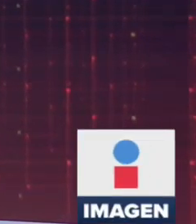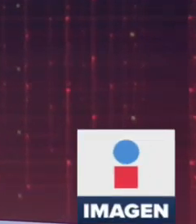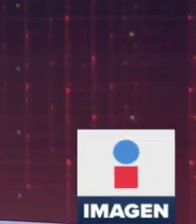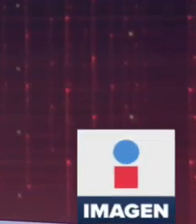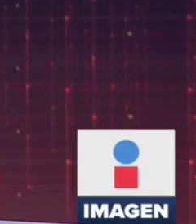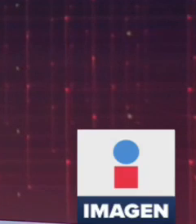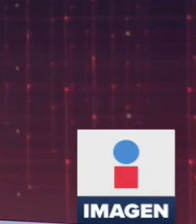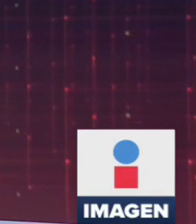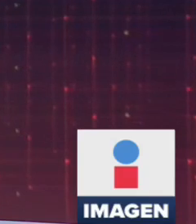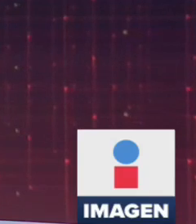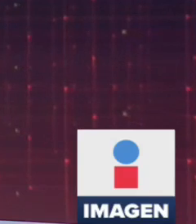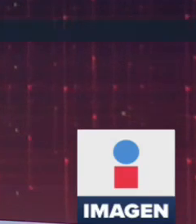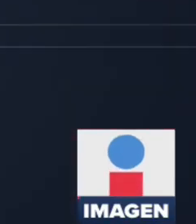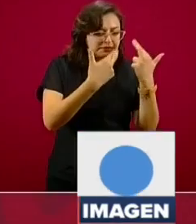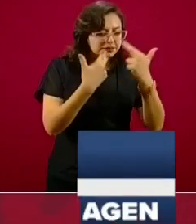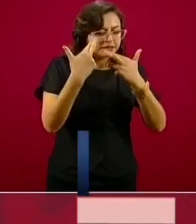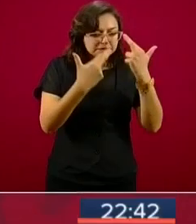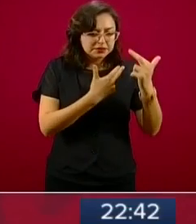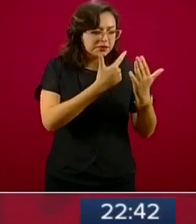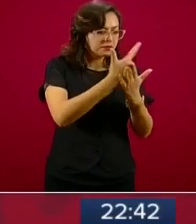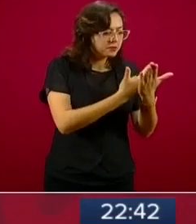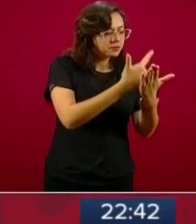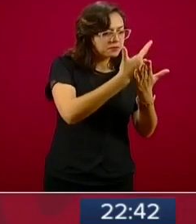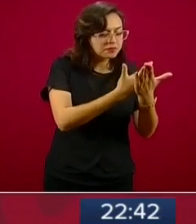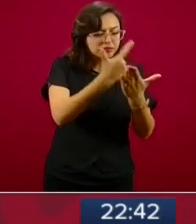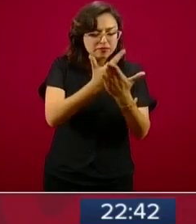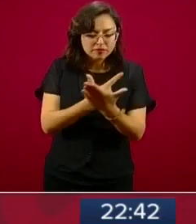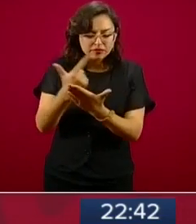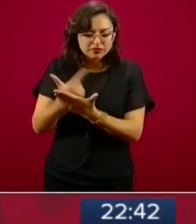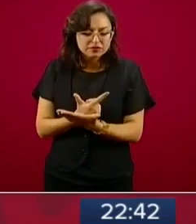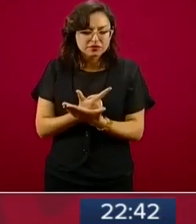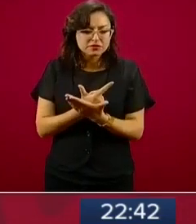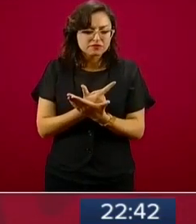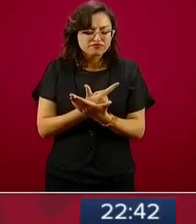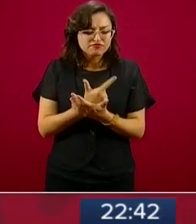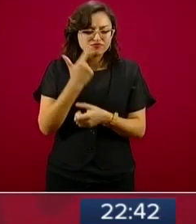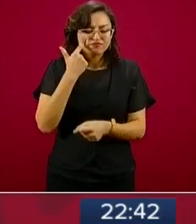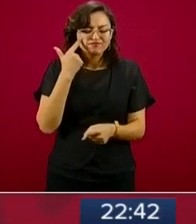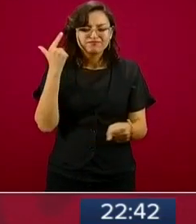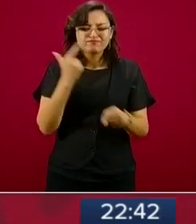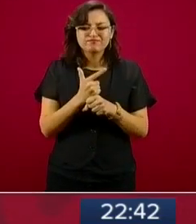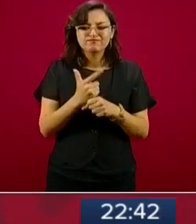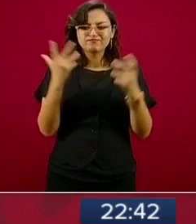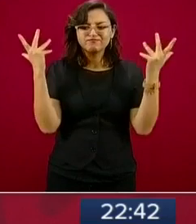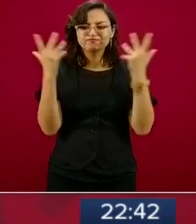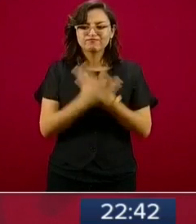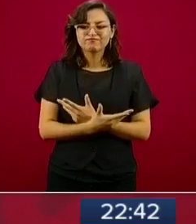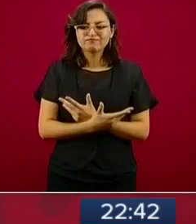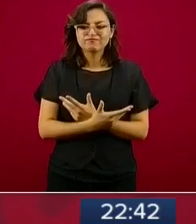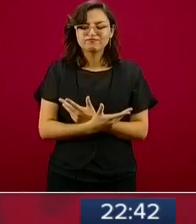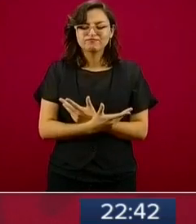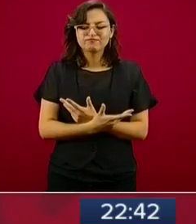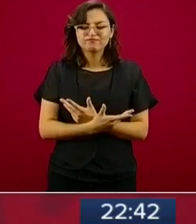idea de este convenio. Nos dimos cuenta de que si